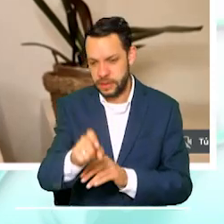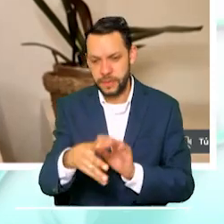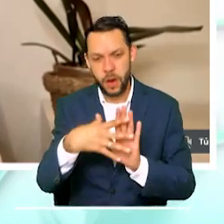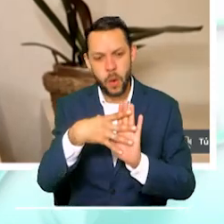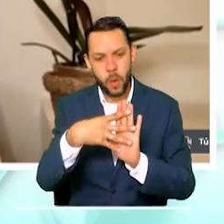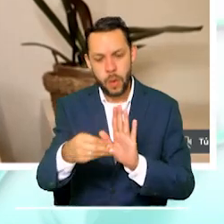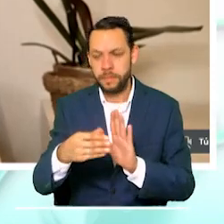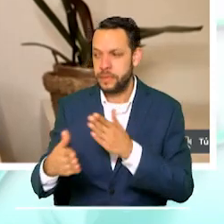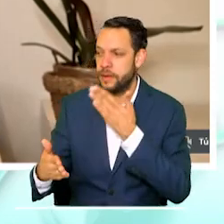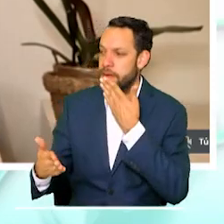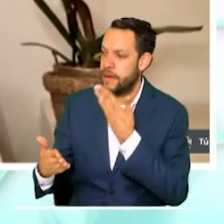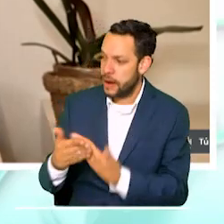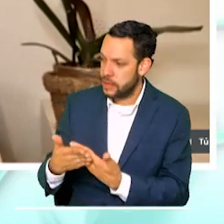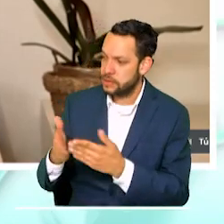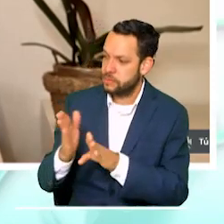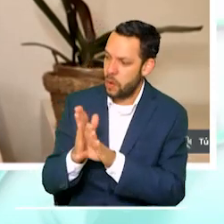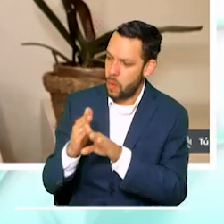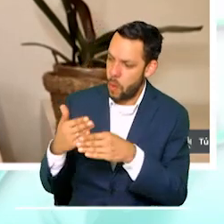te agradezco mucho porque